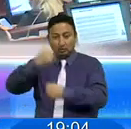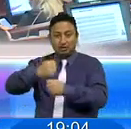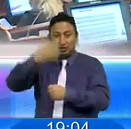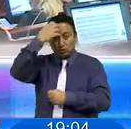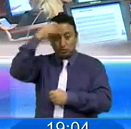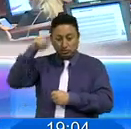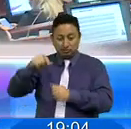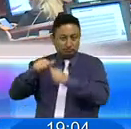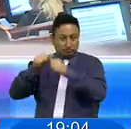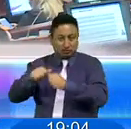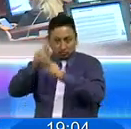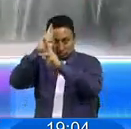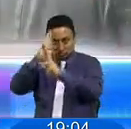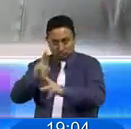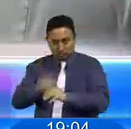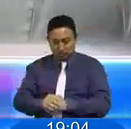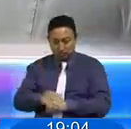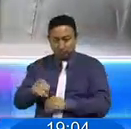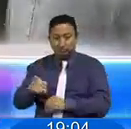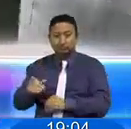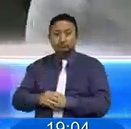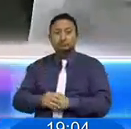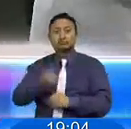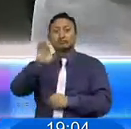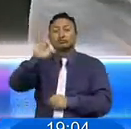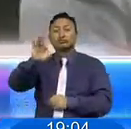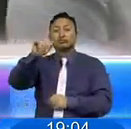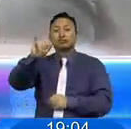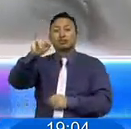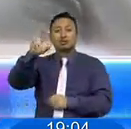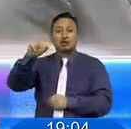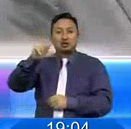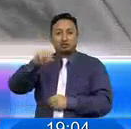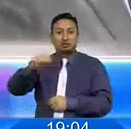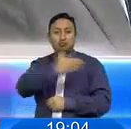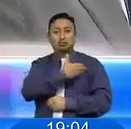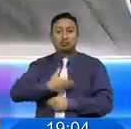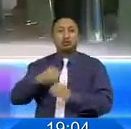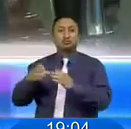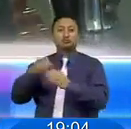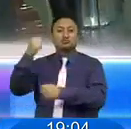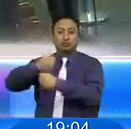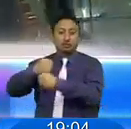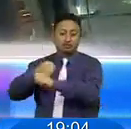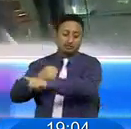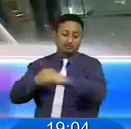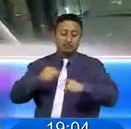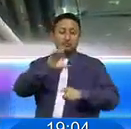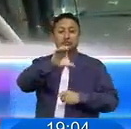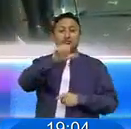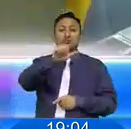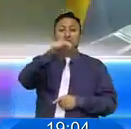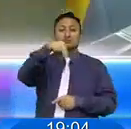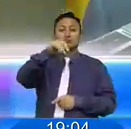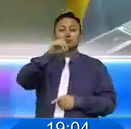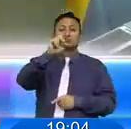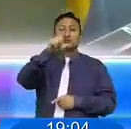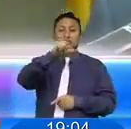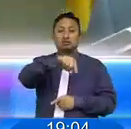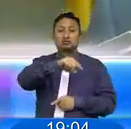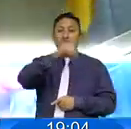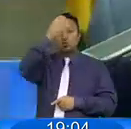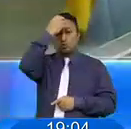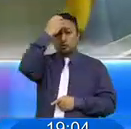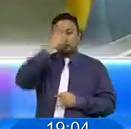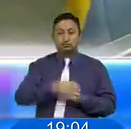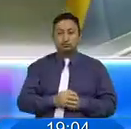mantengan es decir la elección de vicente taiano como presidente de la comisión de trabajadores y de jimmy candel en educación tú y yo he pedido que se